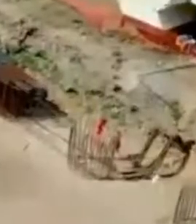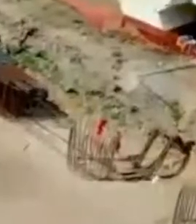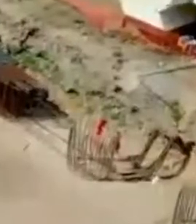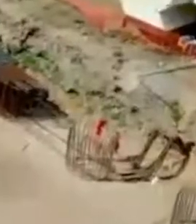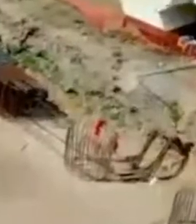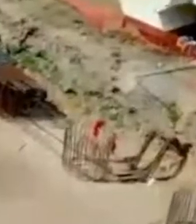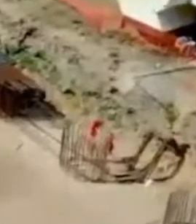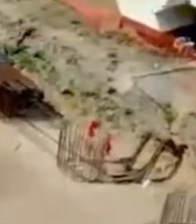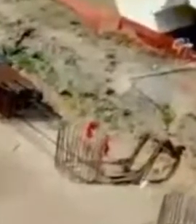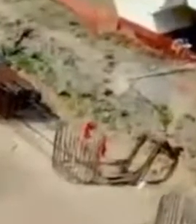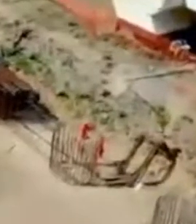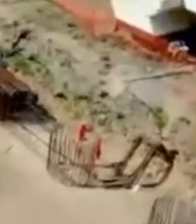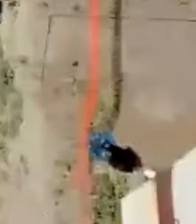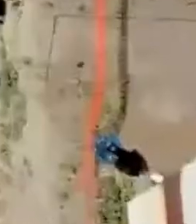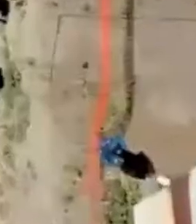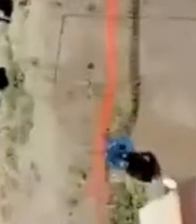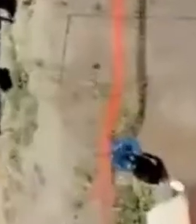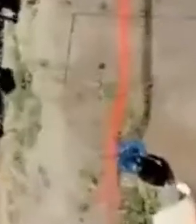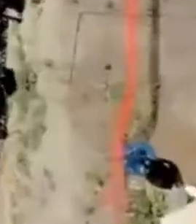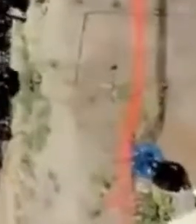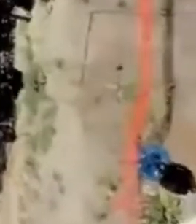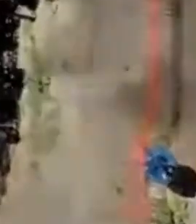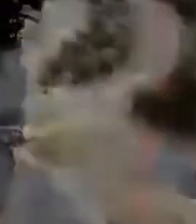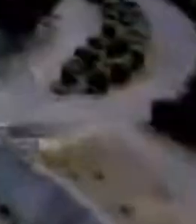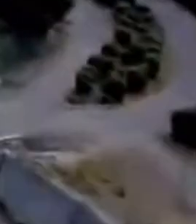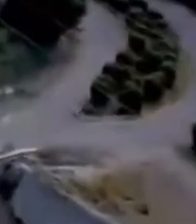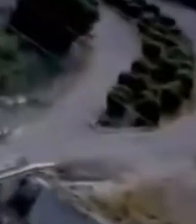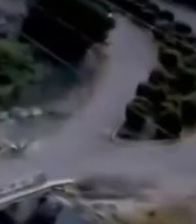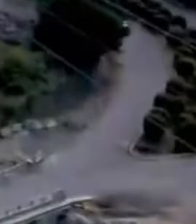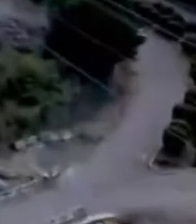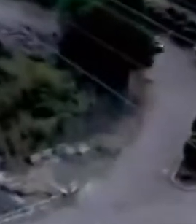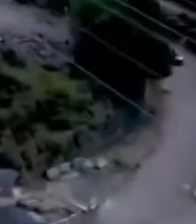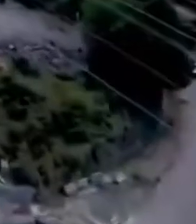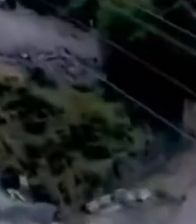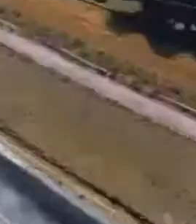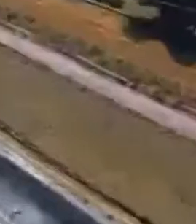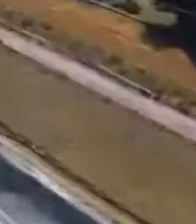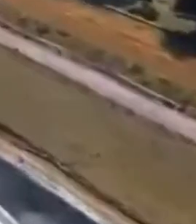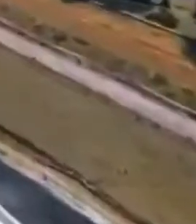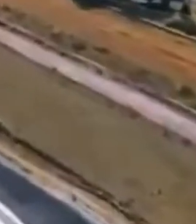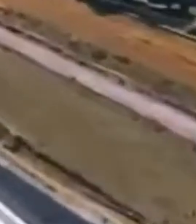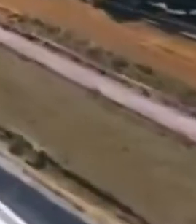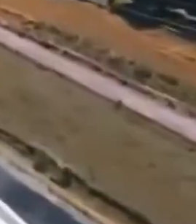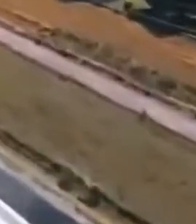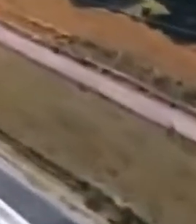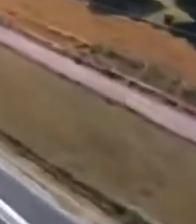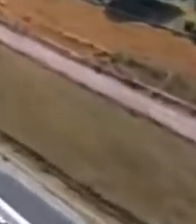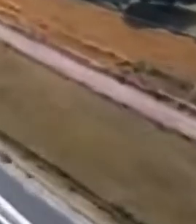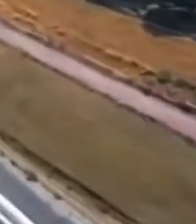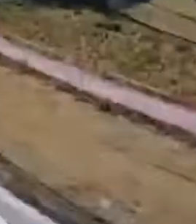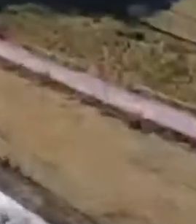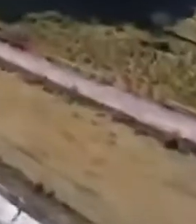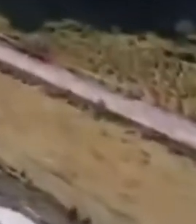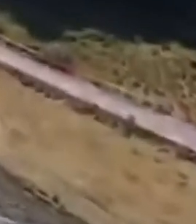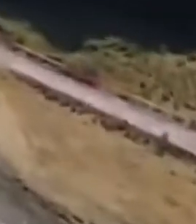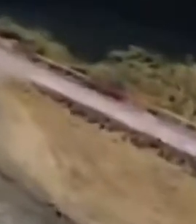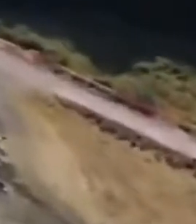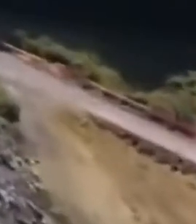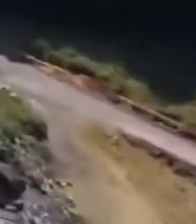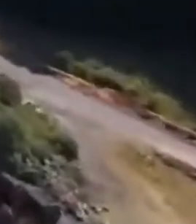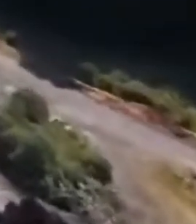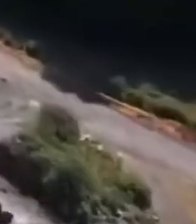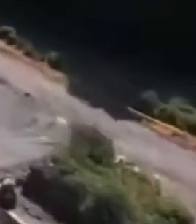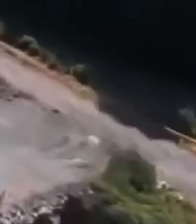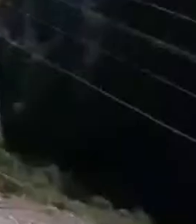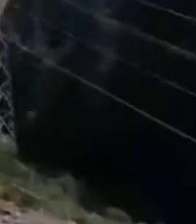las contratraves para la vialidad de acceso. Esta nueva alternativa de transporte reducirá la circulación de 13,000